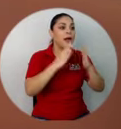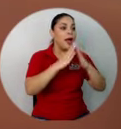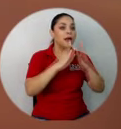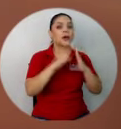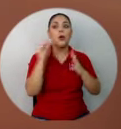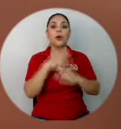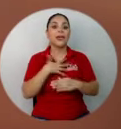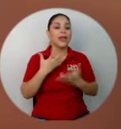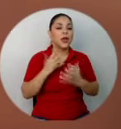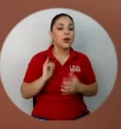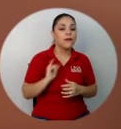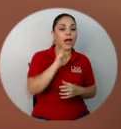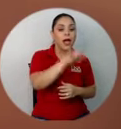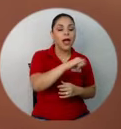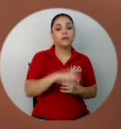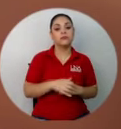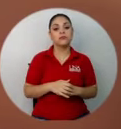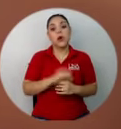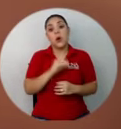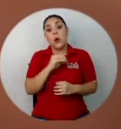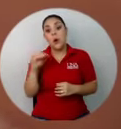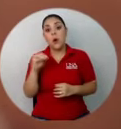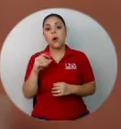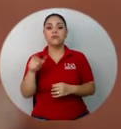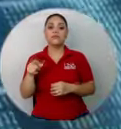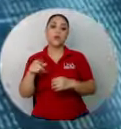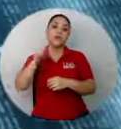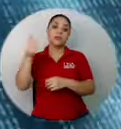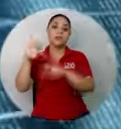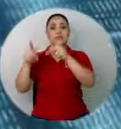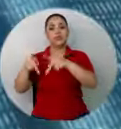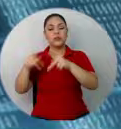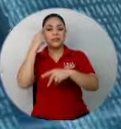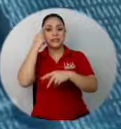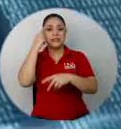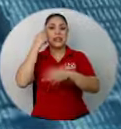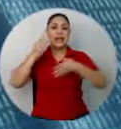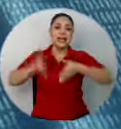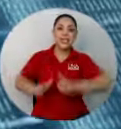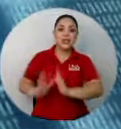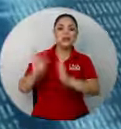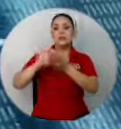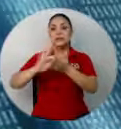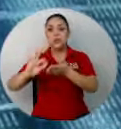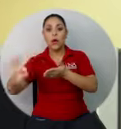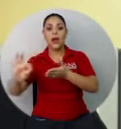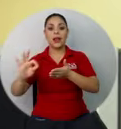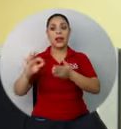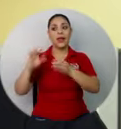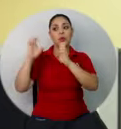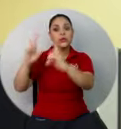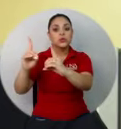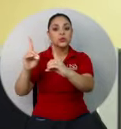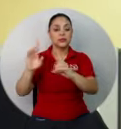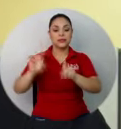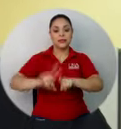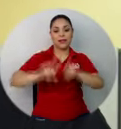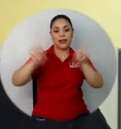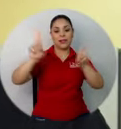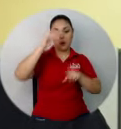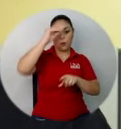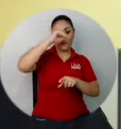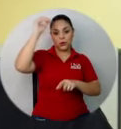y las otras personas puede ser porque necesitan para sus hijos, para la escuela, para educación, porque los intereses que tenemos cada uno